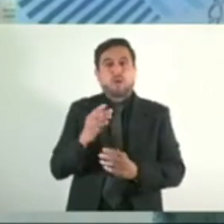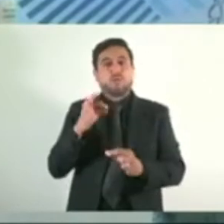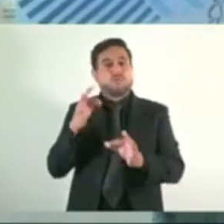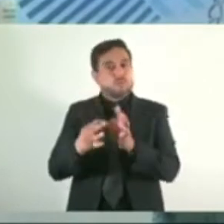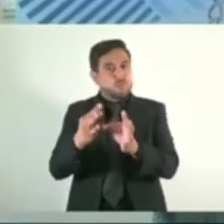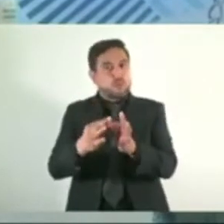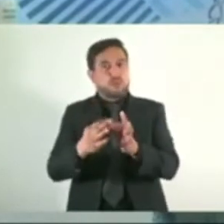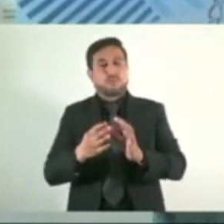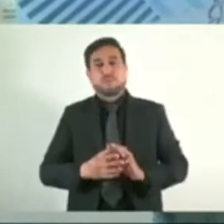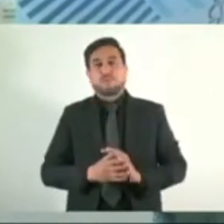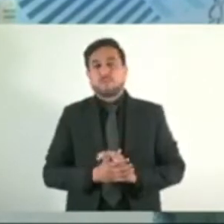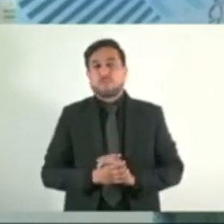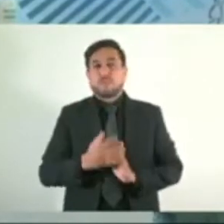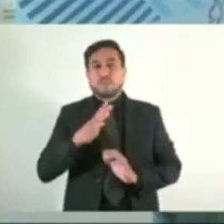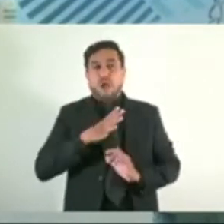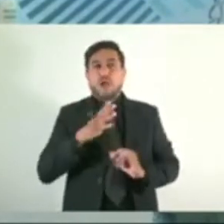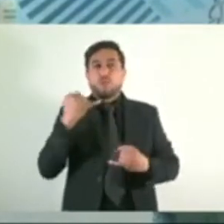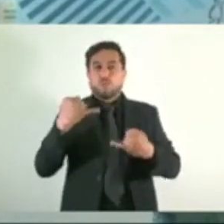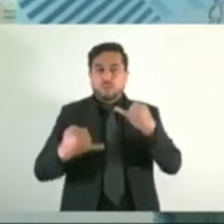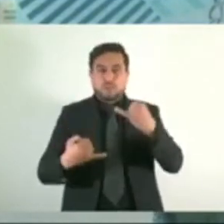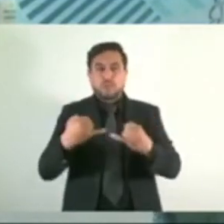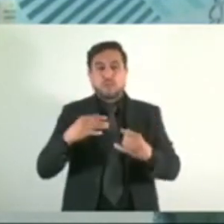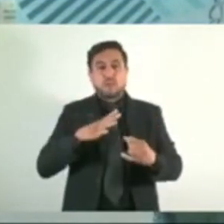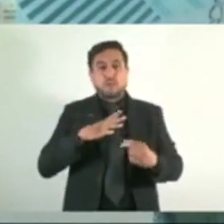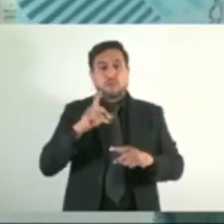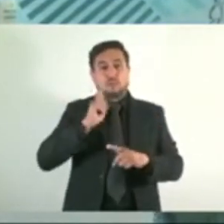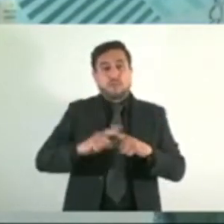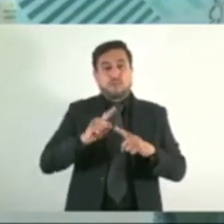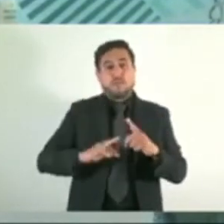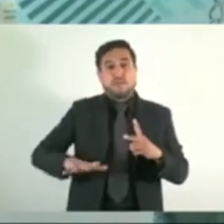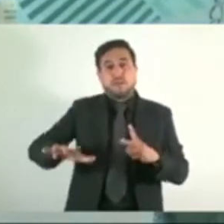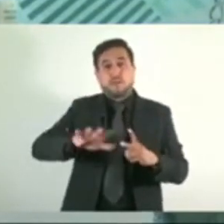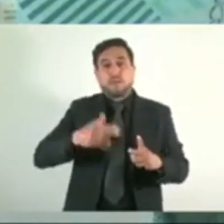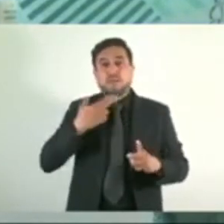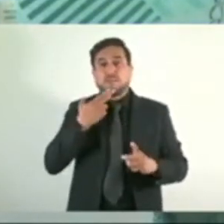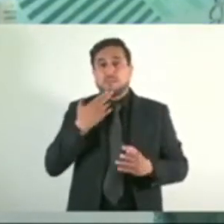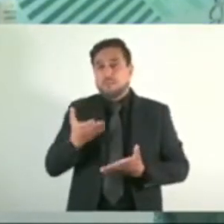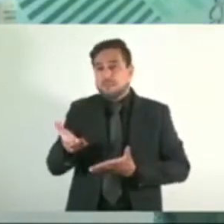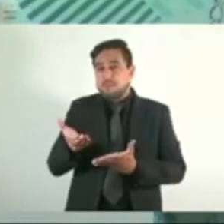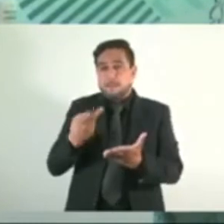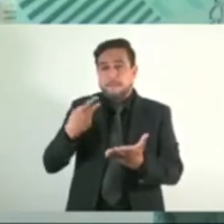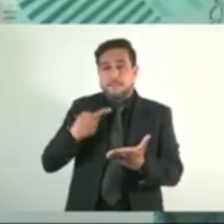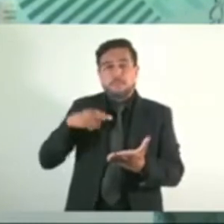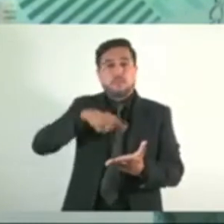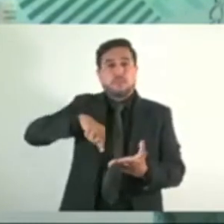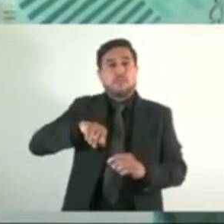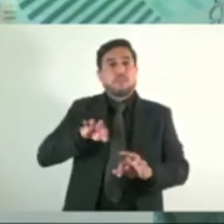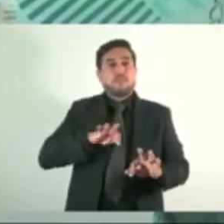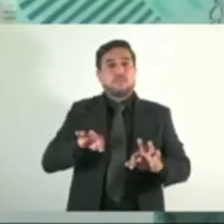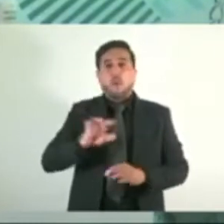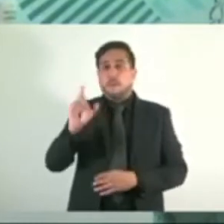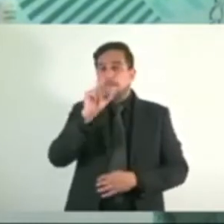través de órganos jurisdiccionales que cuentan con servidores públicos